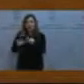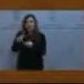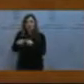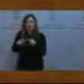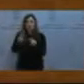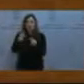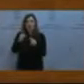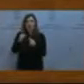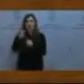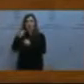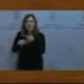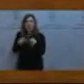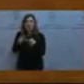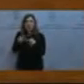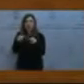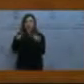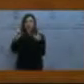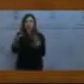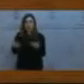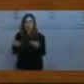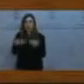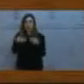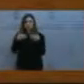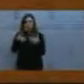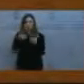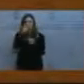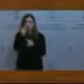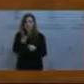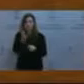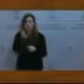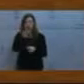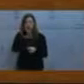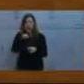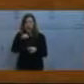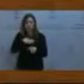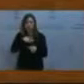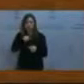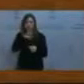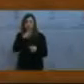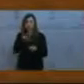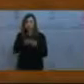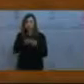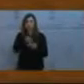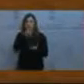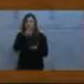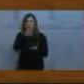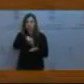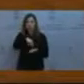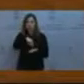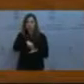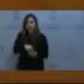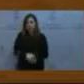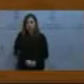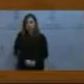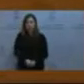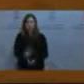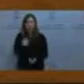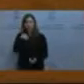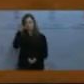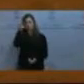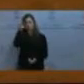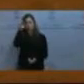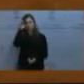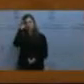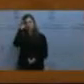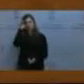nuestra comunidad autónoma. Y por eso pedimos su comparecencia. Yo le he escuchado atentamente, y hay algunas cosas que